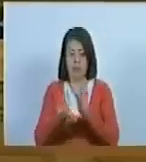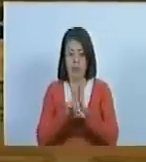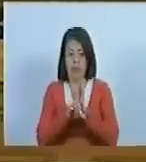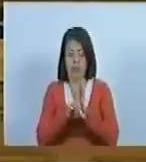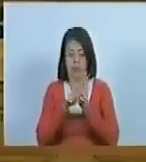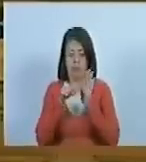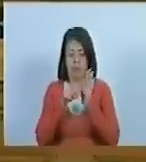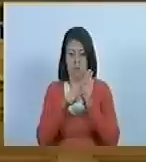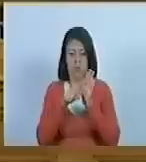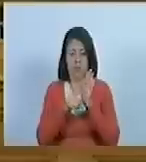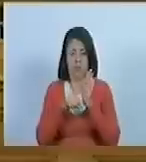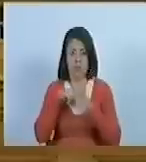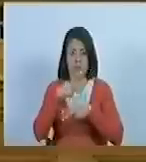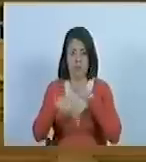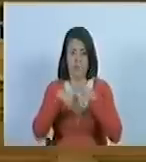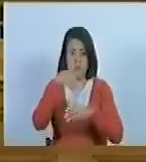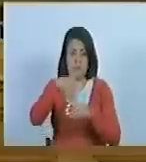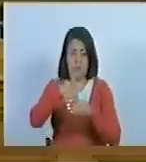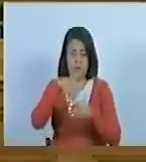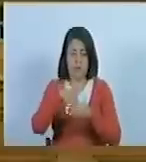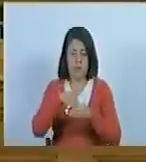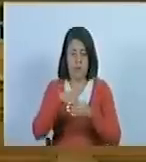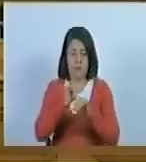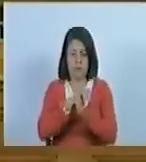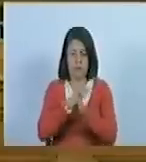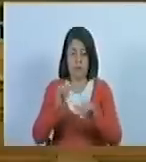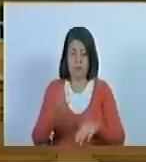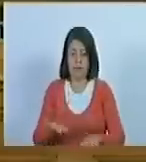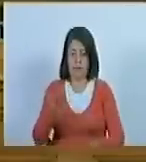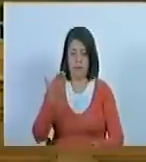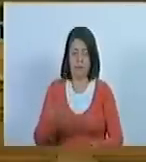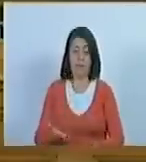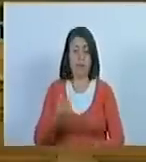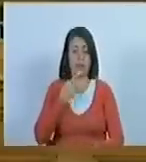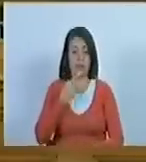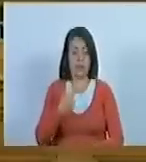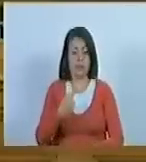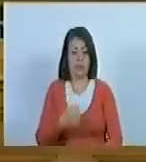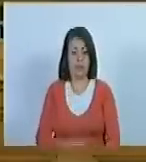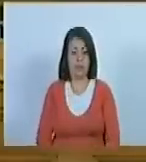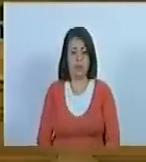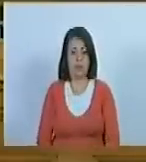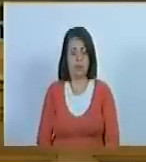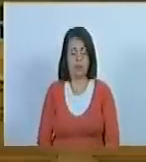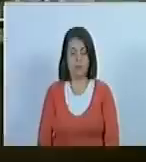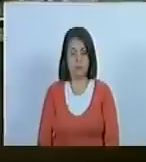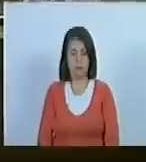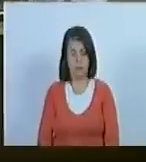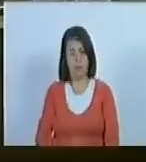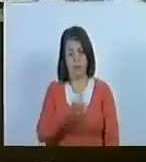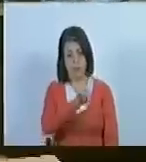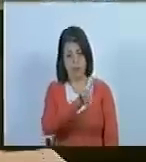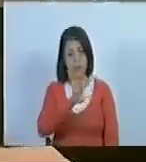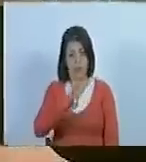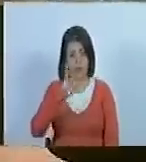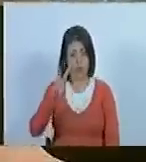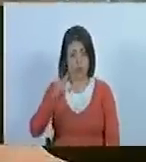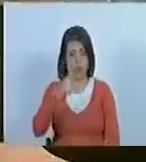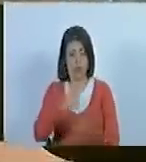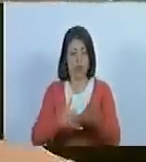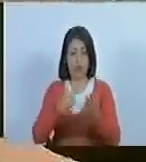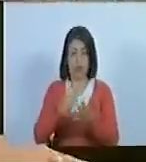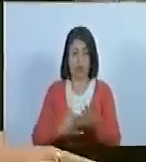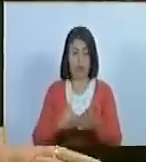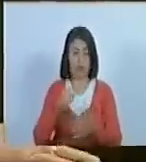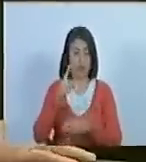Orgánica de Procesos Electorales. Es importante resaltar que frente a los 142 postulados